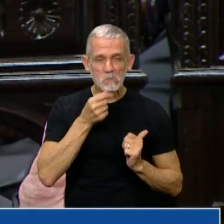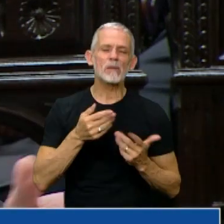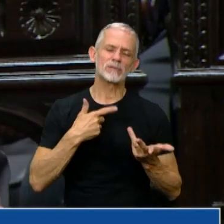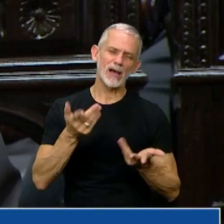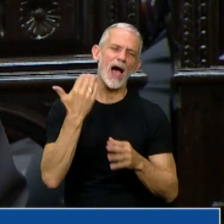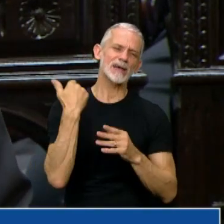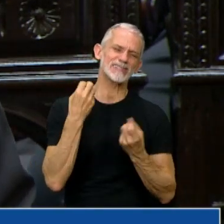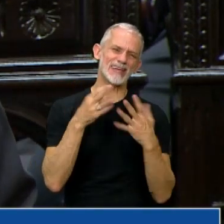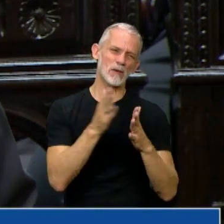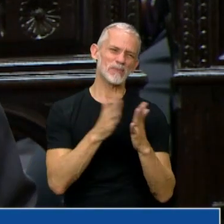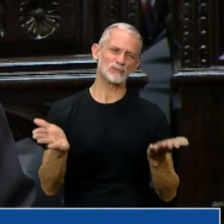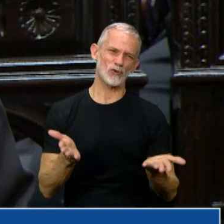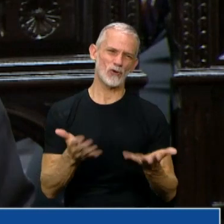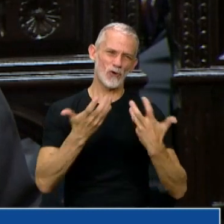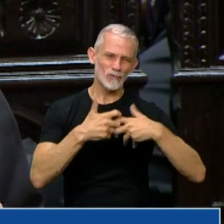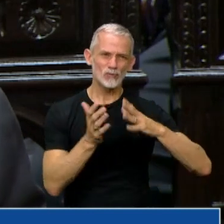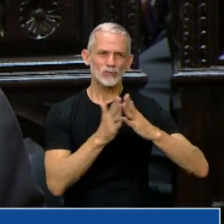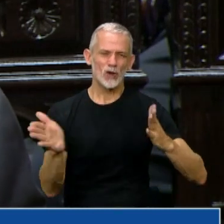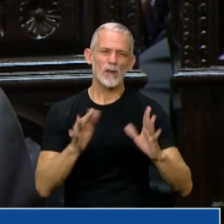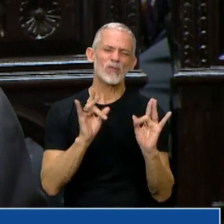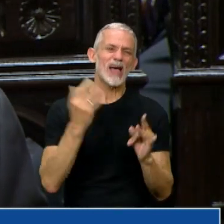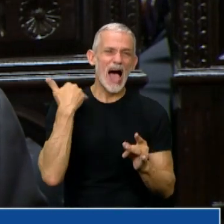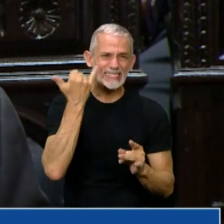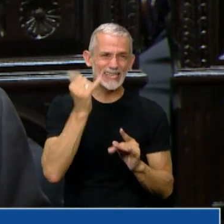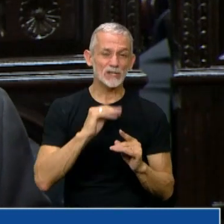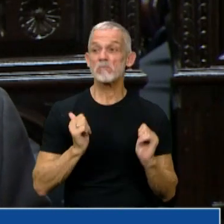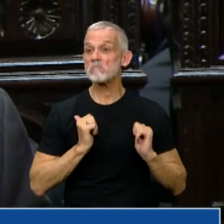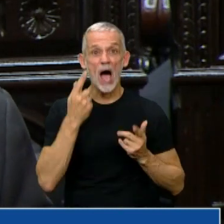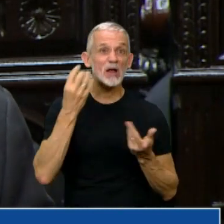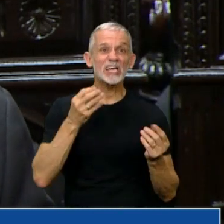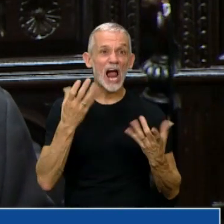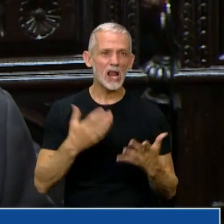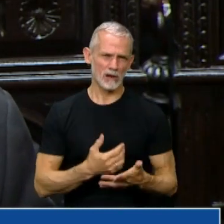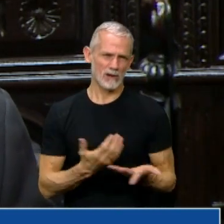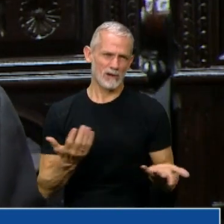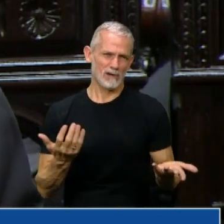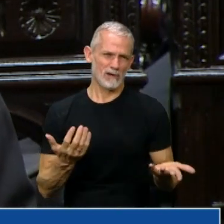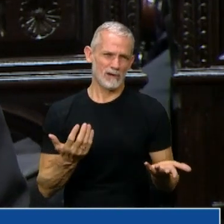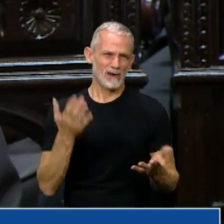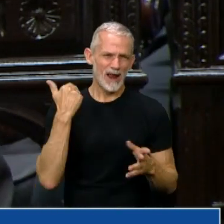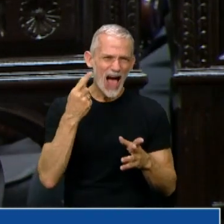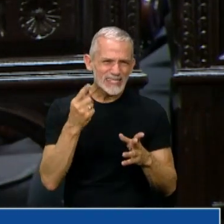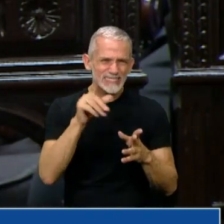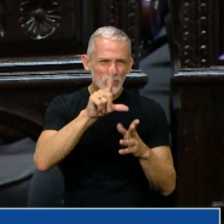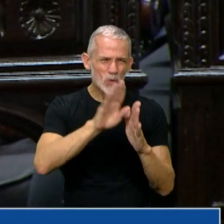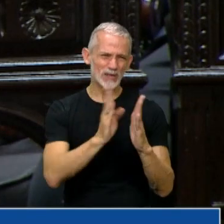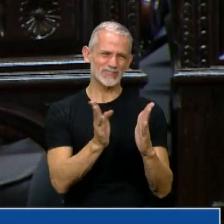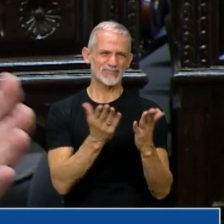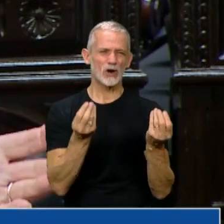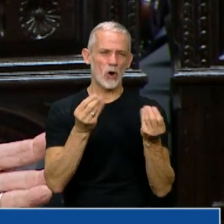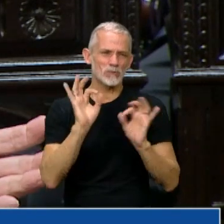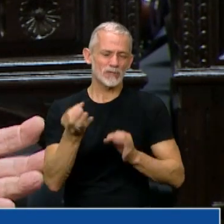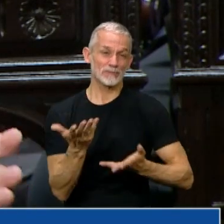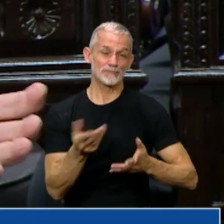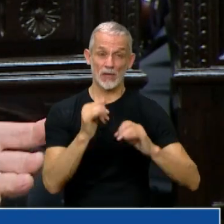anuncio que ayer empezaba a funcionar. Era muy difícil que se conocieran los efectos antes de ayer de esa medida.